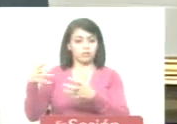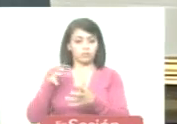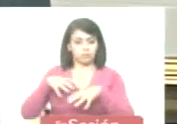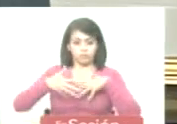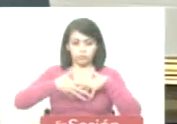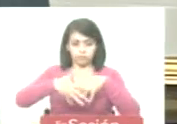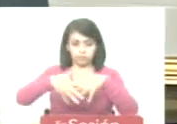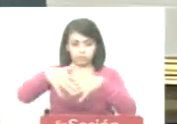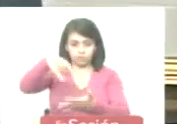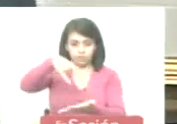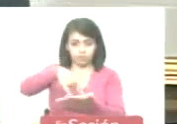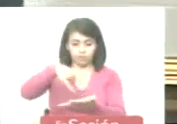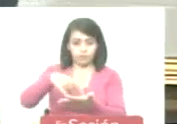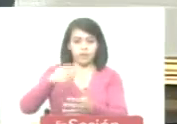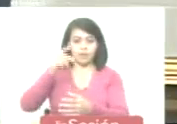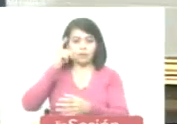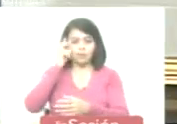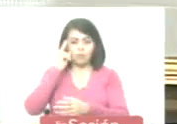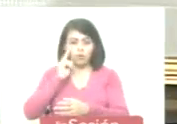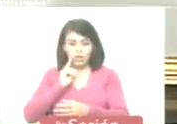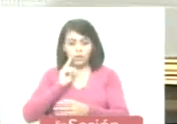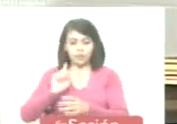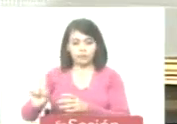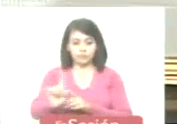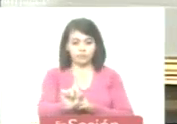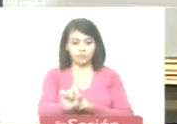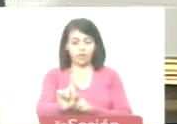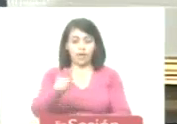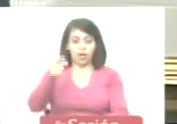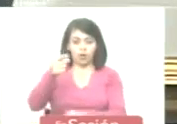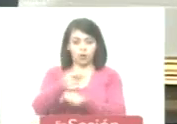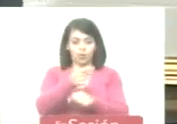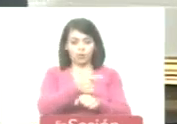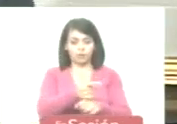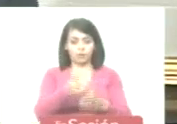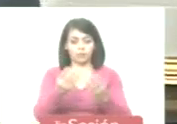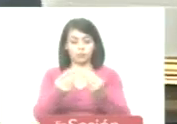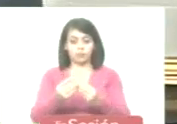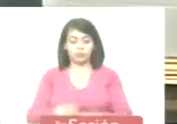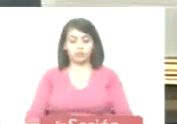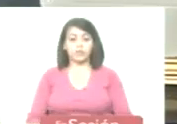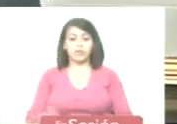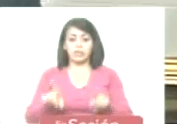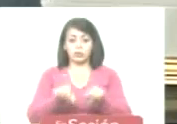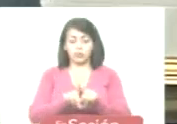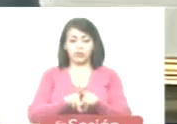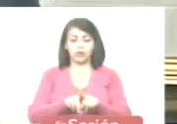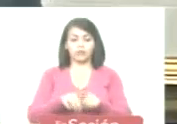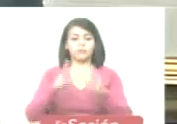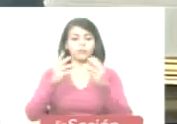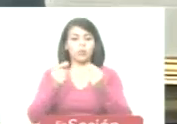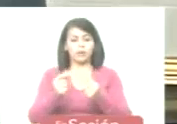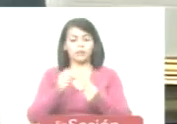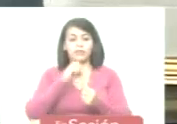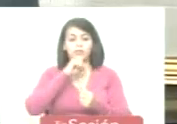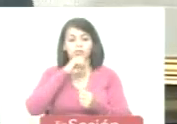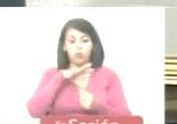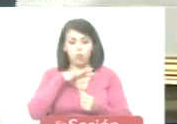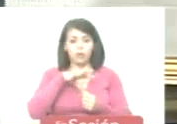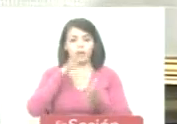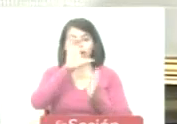Carabobo, iba Bolívar delante y obligaba mucho. Igual, cuántos pasajes de Doña Bárbara,